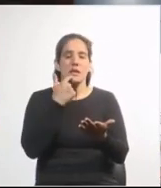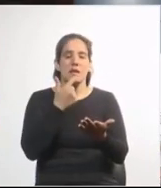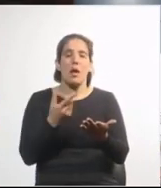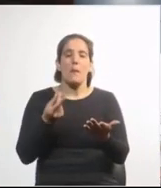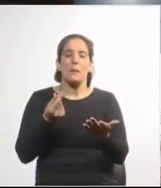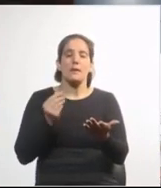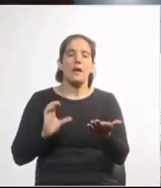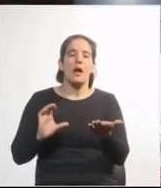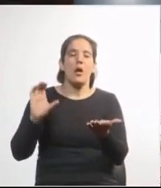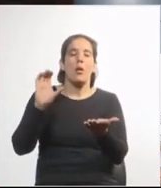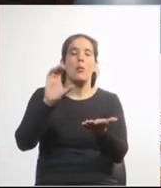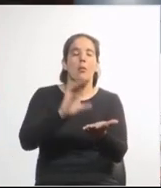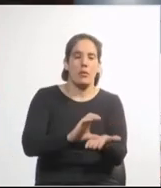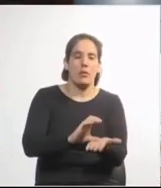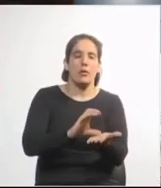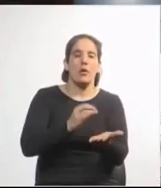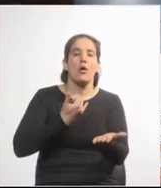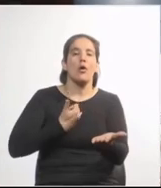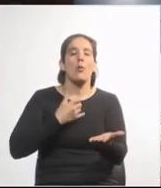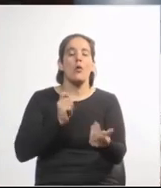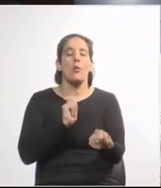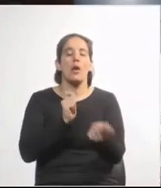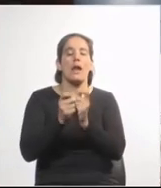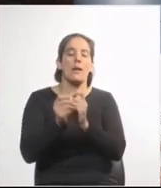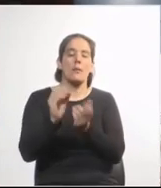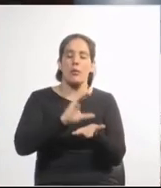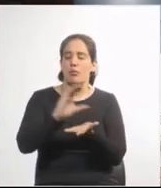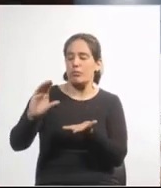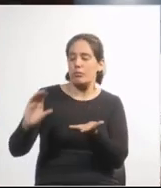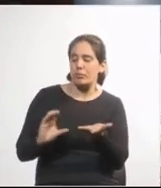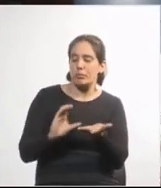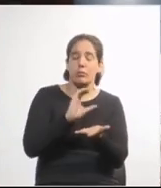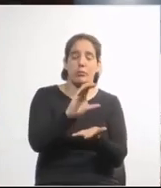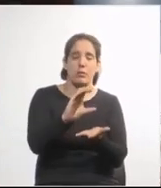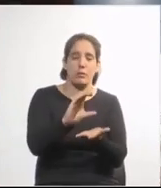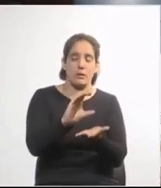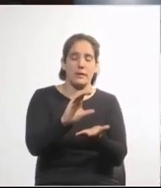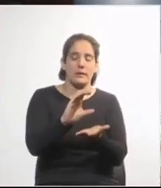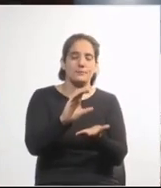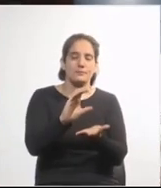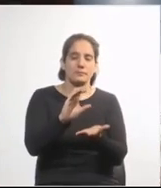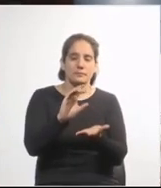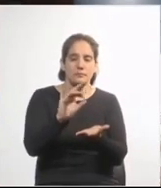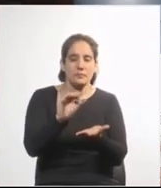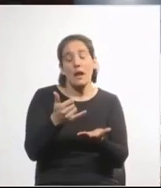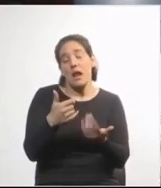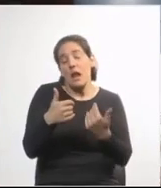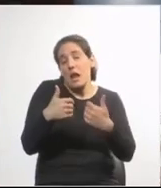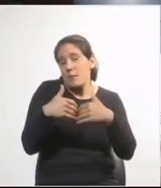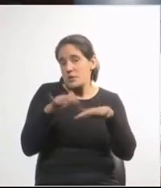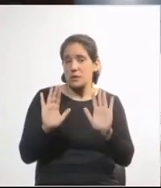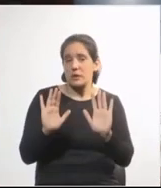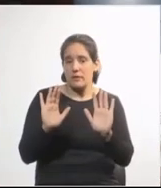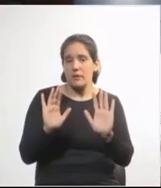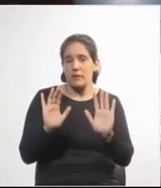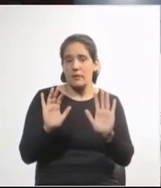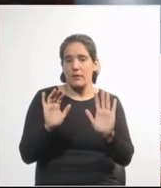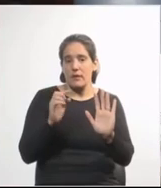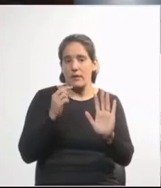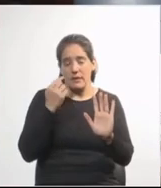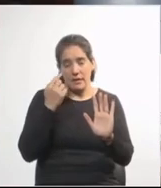financiamiento por el mecanismo de reasignación de fondos a partir en la mayoría de los casos de